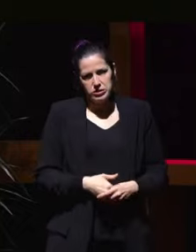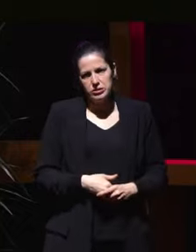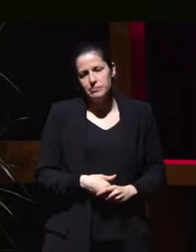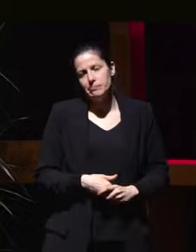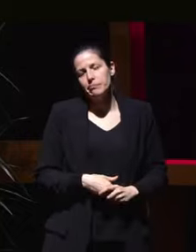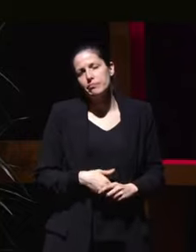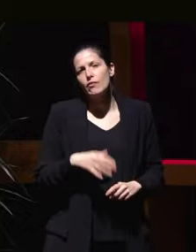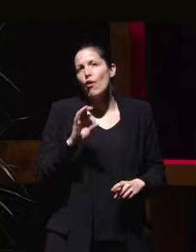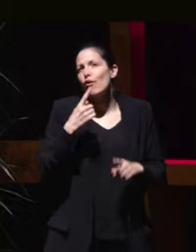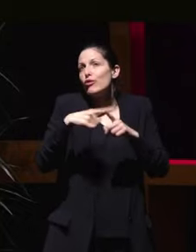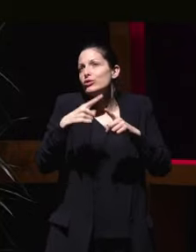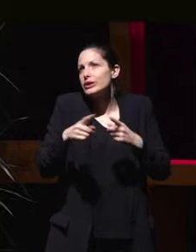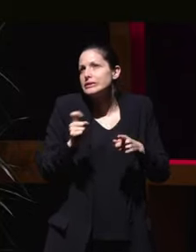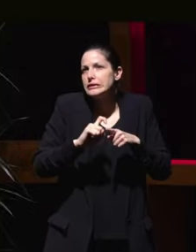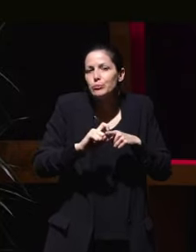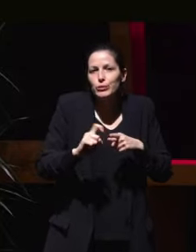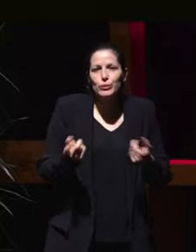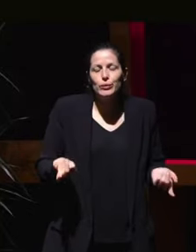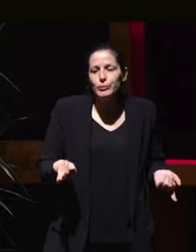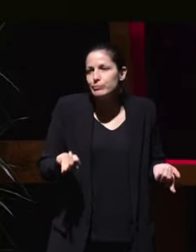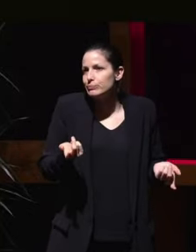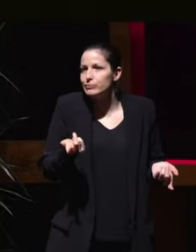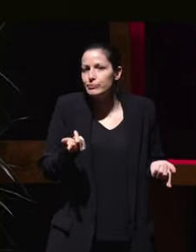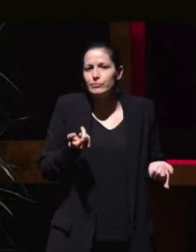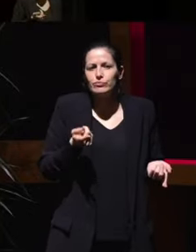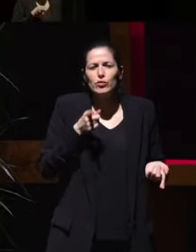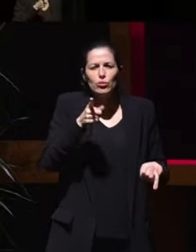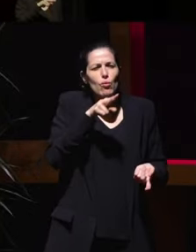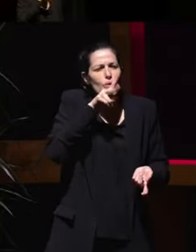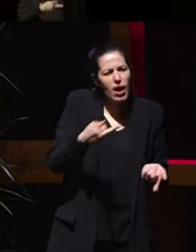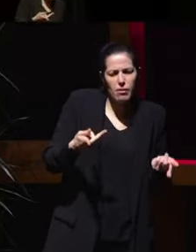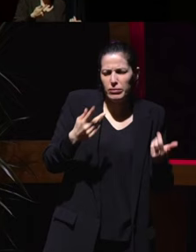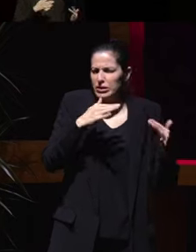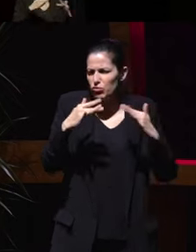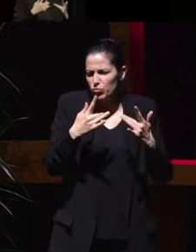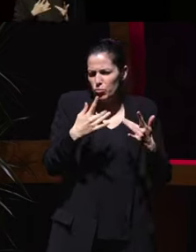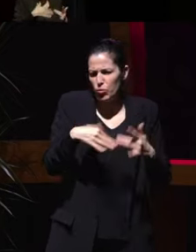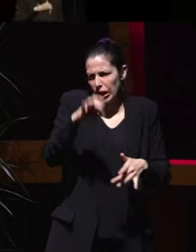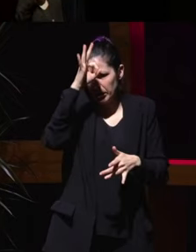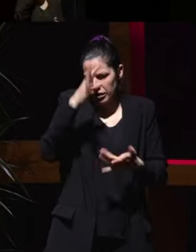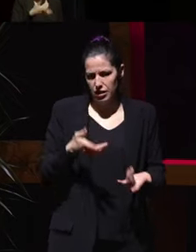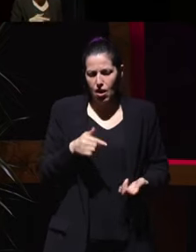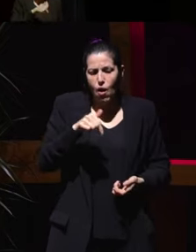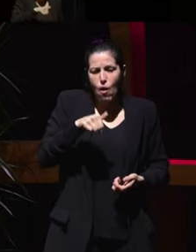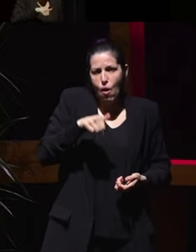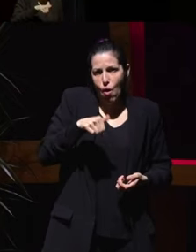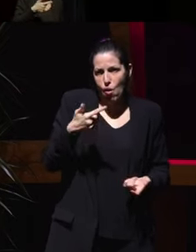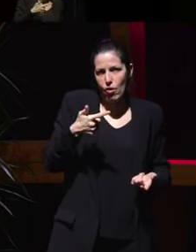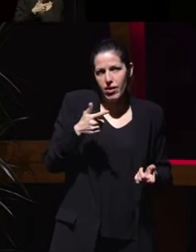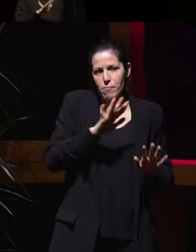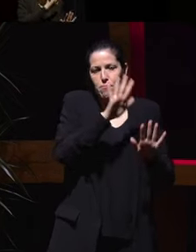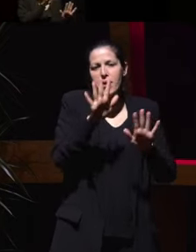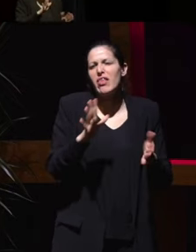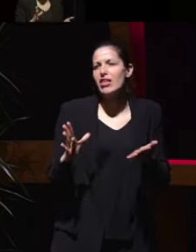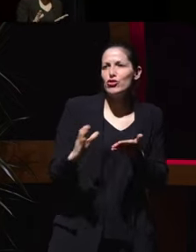así, atípica de como falas ti de fútbol se non sabes nada. Hoxe en día todos somos adestrados de fútbol e o vemos nas